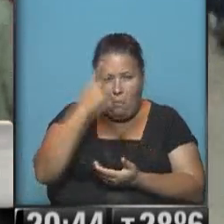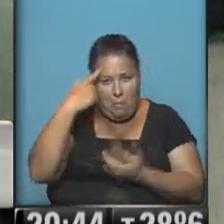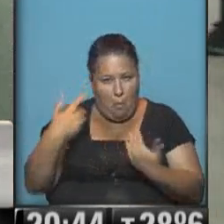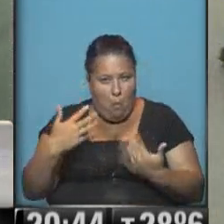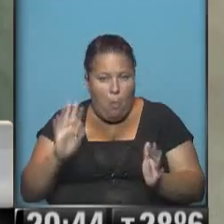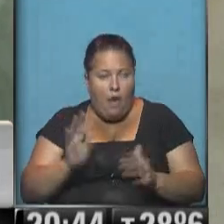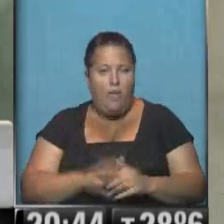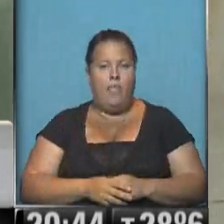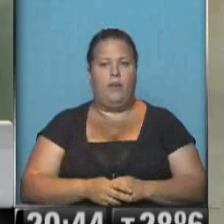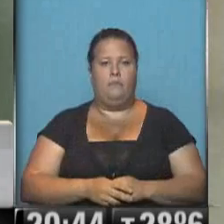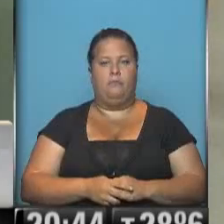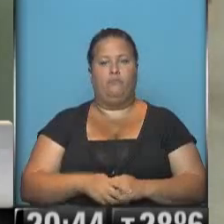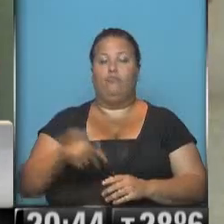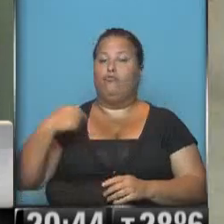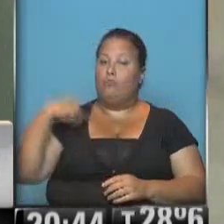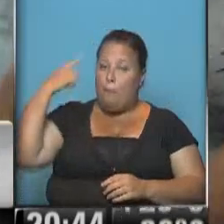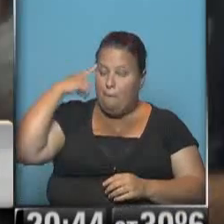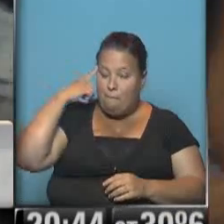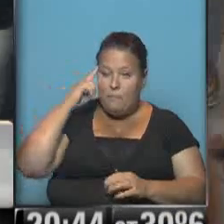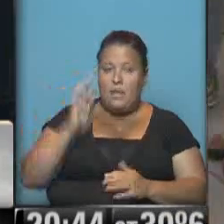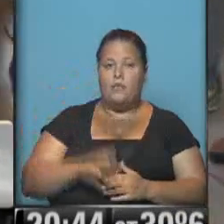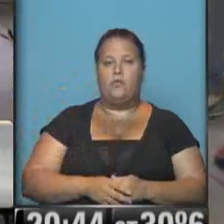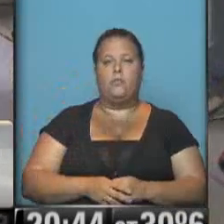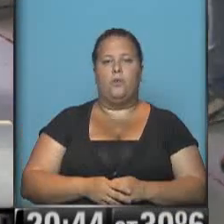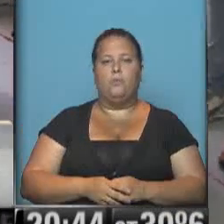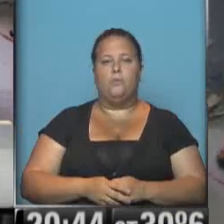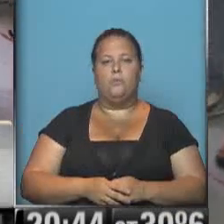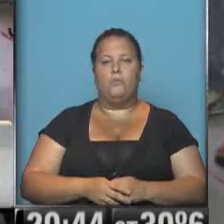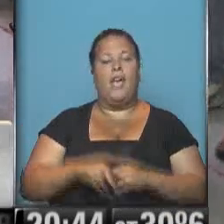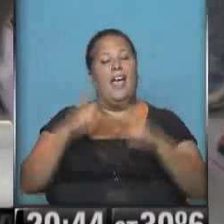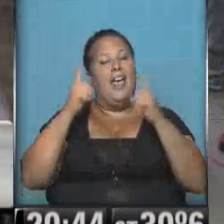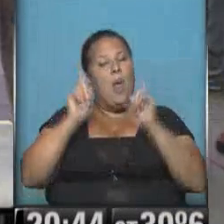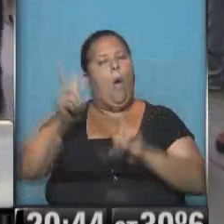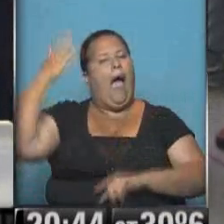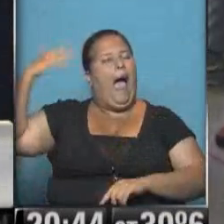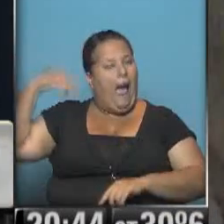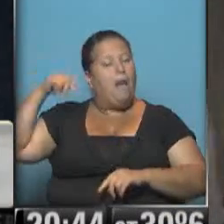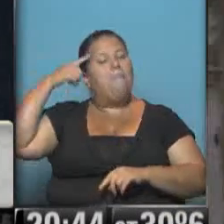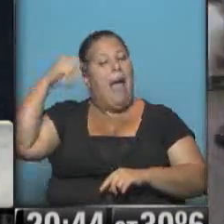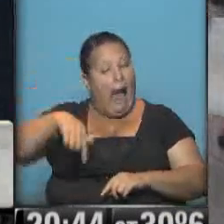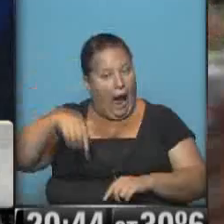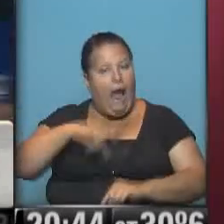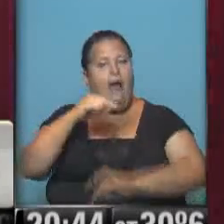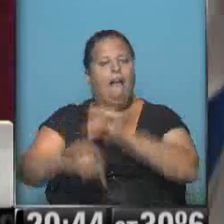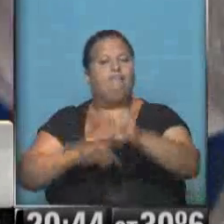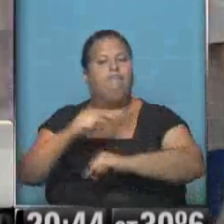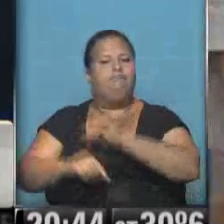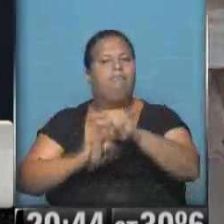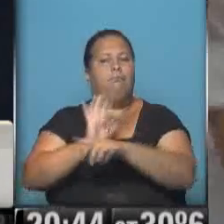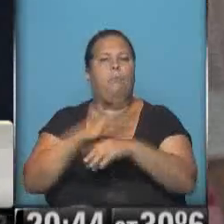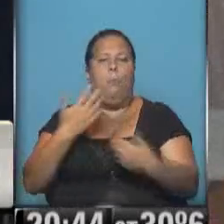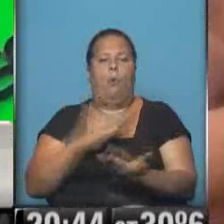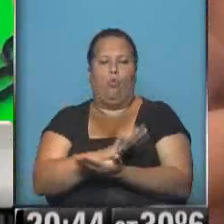cerca. Yo creo que, como a diferencia de otros años, me parece que van a ir tendiendo a